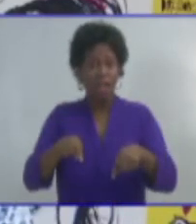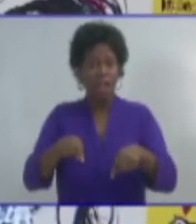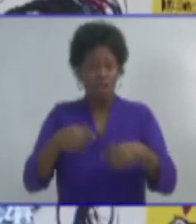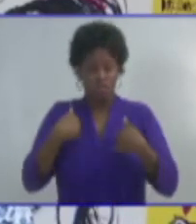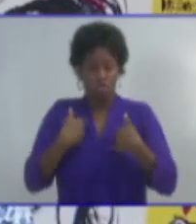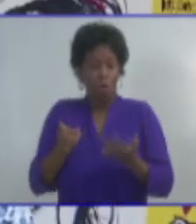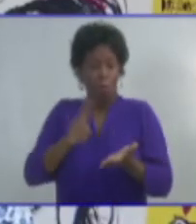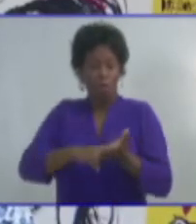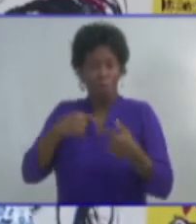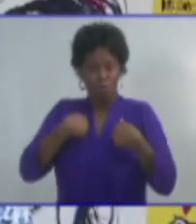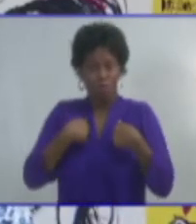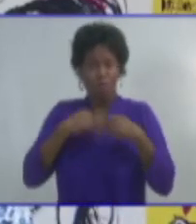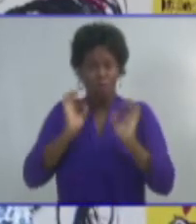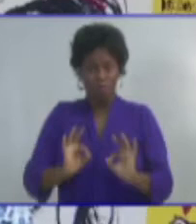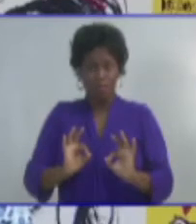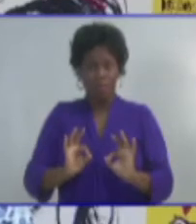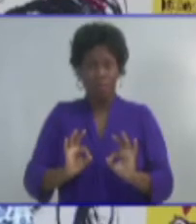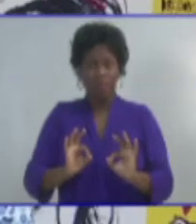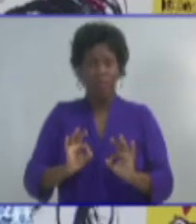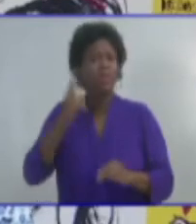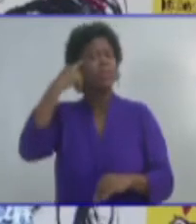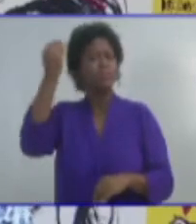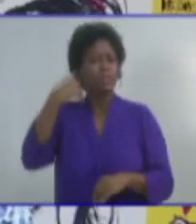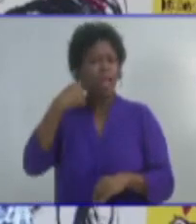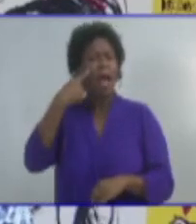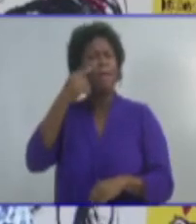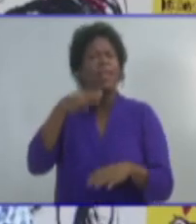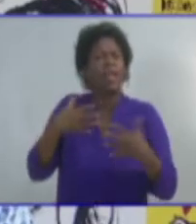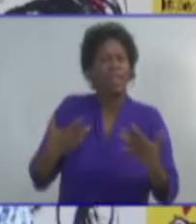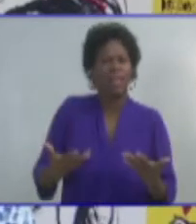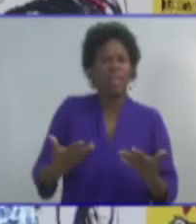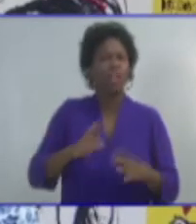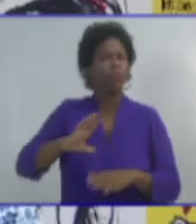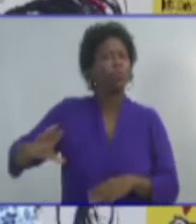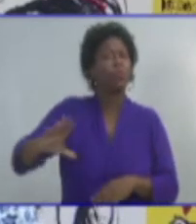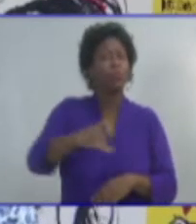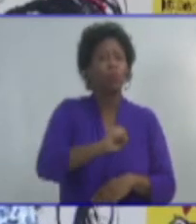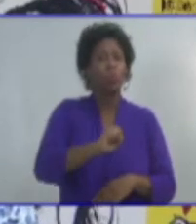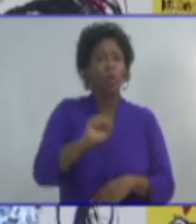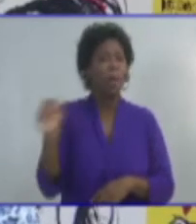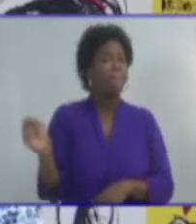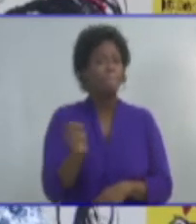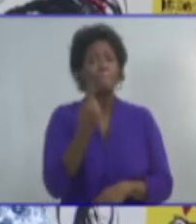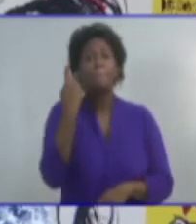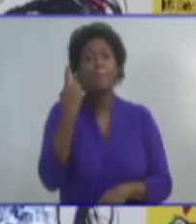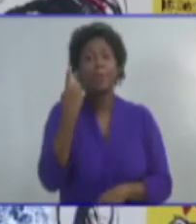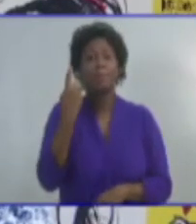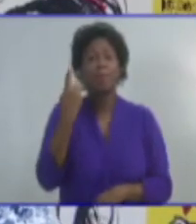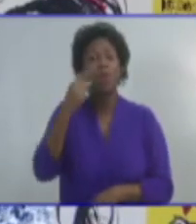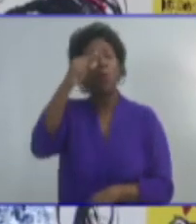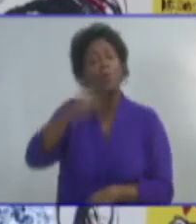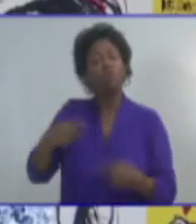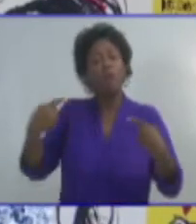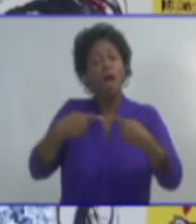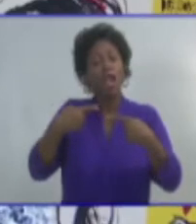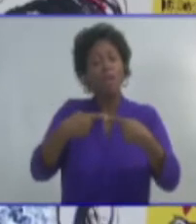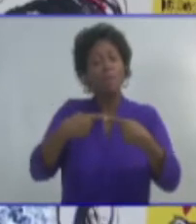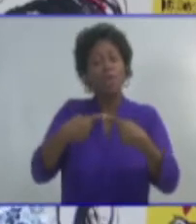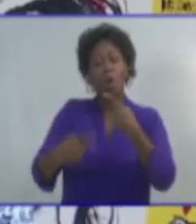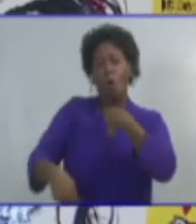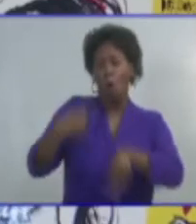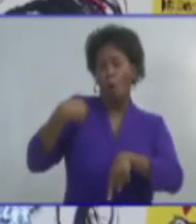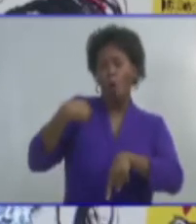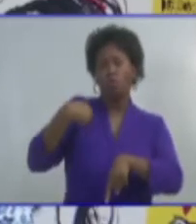pertenezco, está consciente, debe estar consciente de eso, que no es la primera vez que el enemigo nos ataca de una